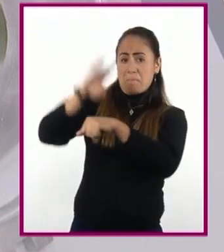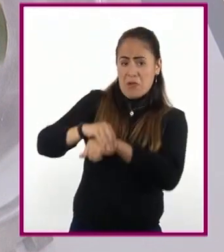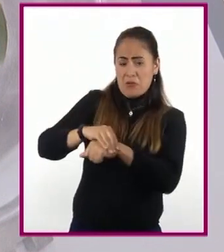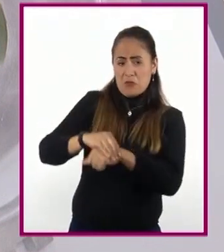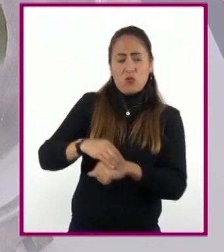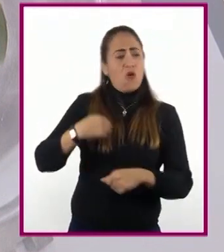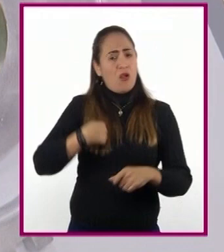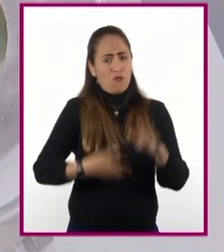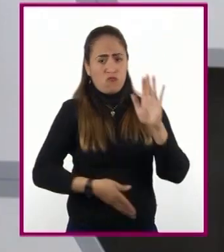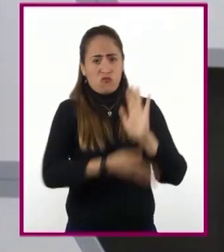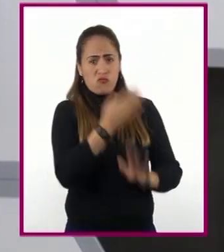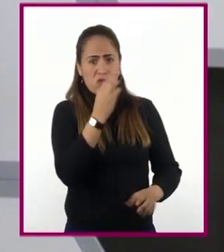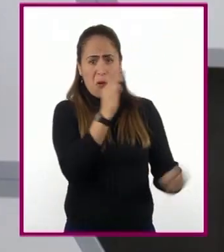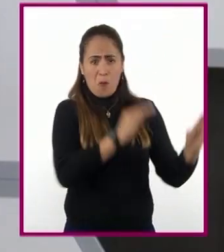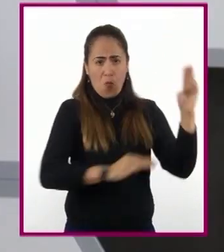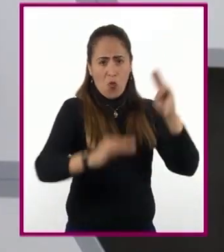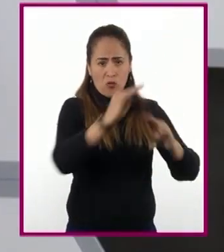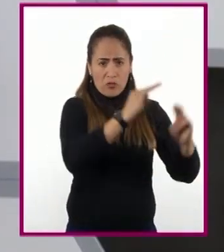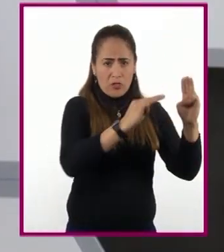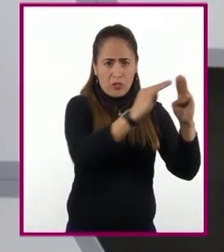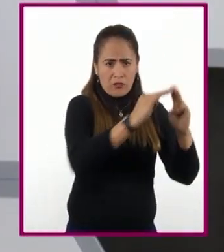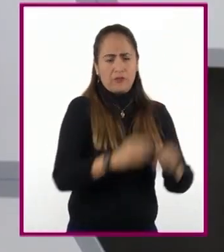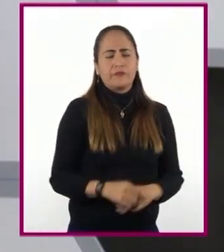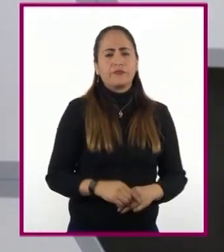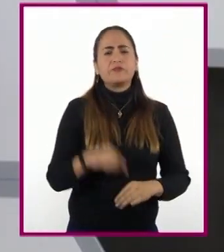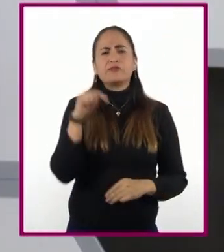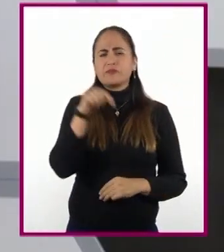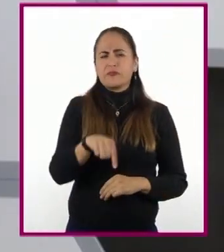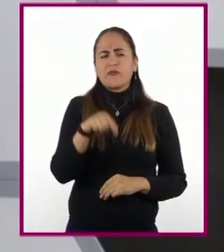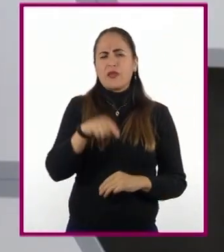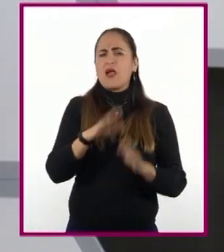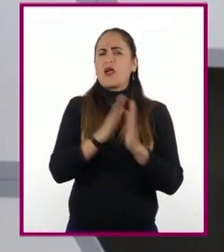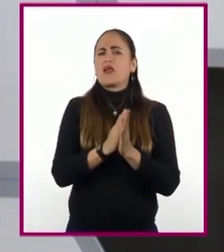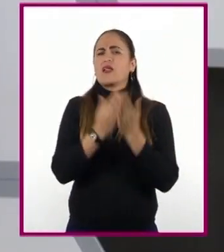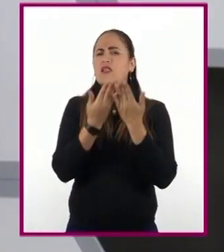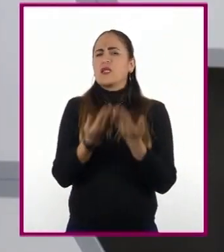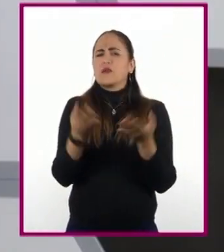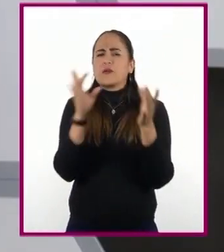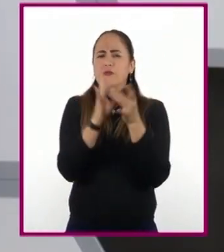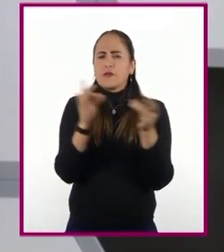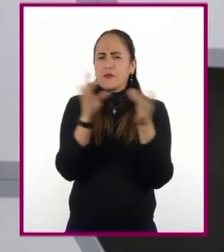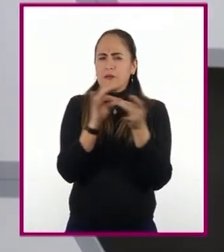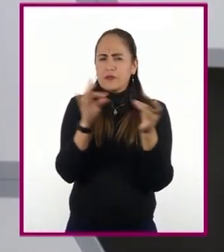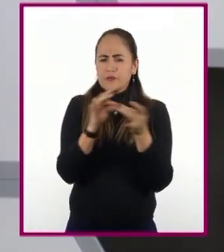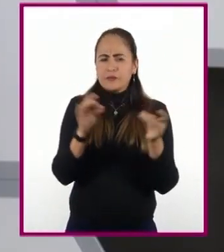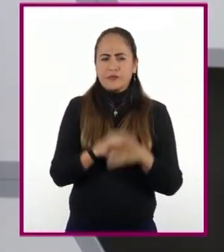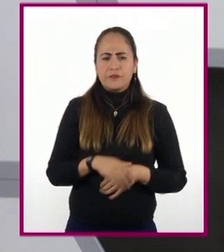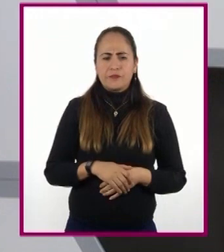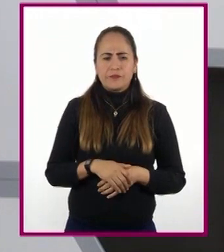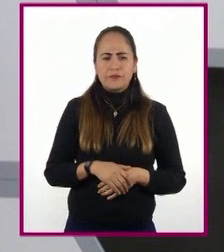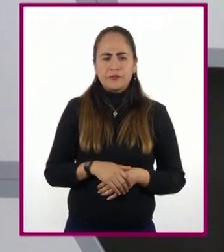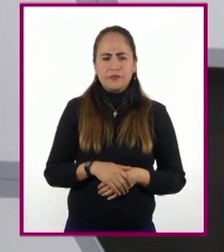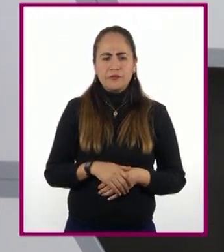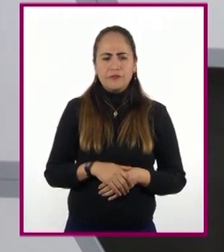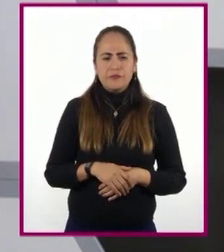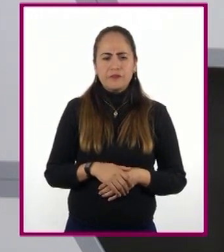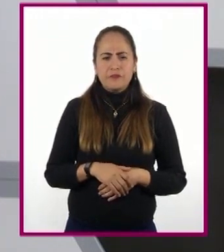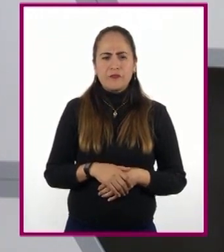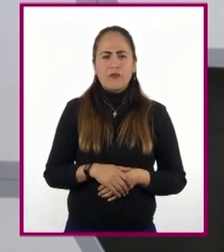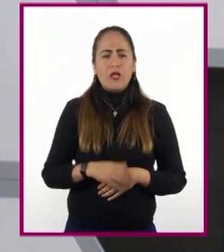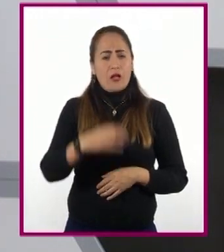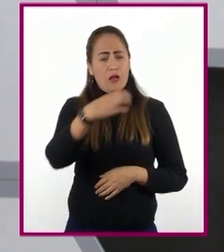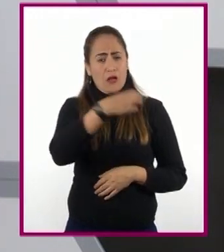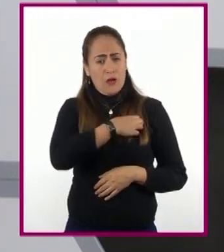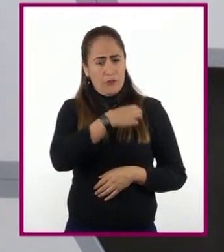a ella. En el libro se narra de la siguiente manera: el escudo de armas del